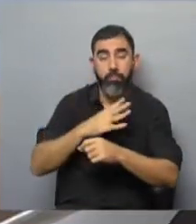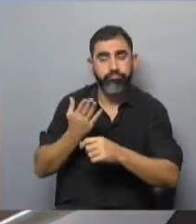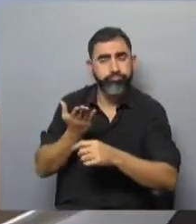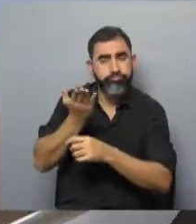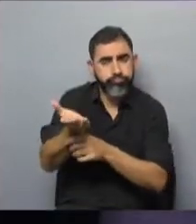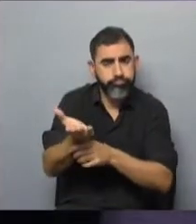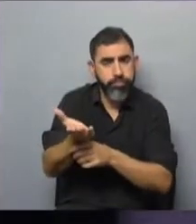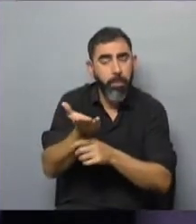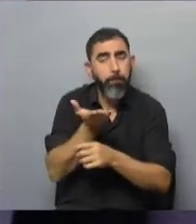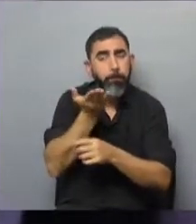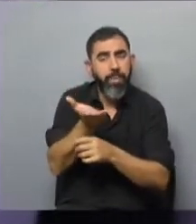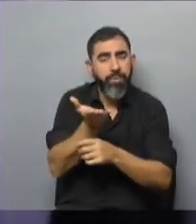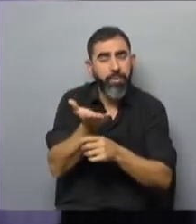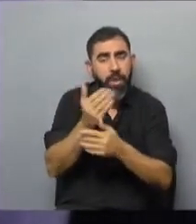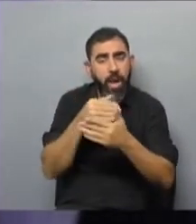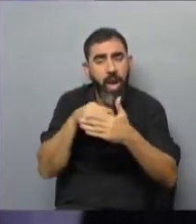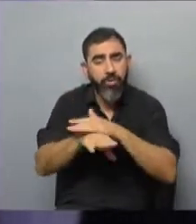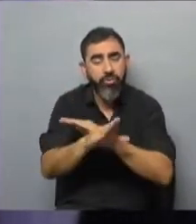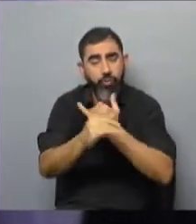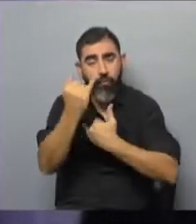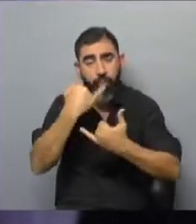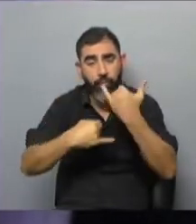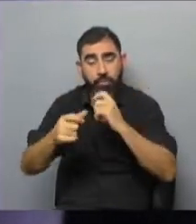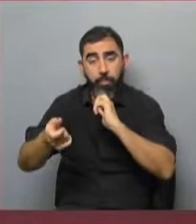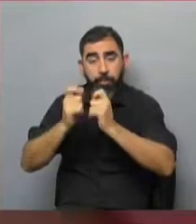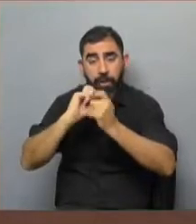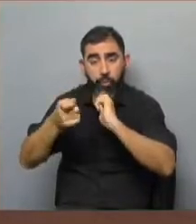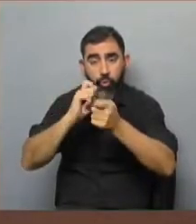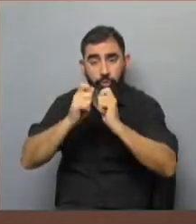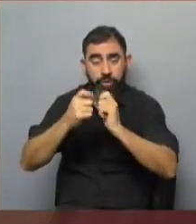amparo donde se solicitó acceder por parte de un medio periodístico a las vacunas,